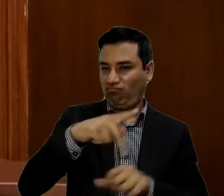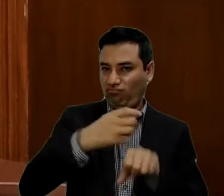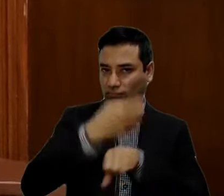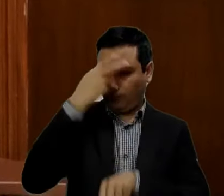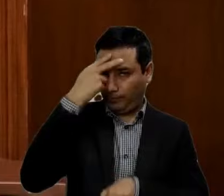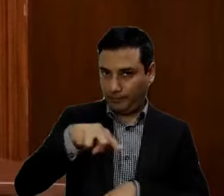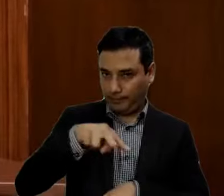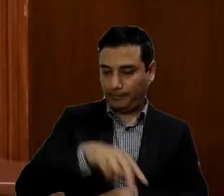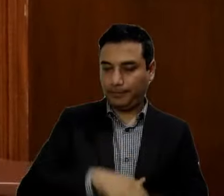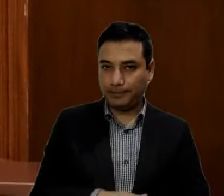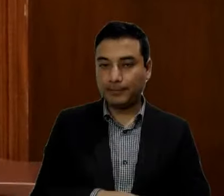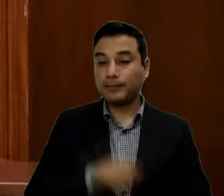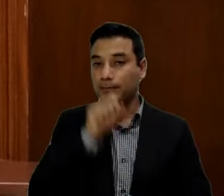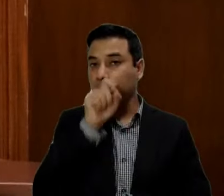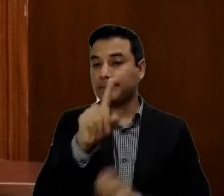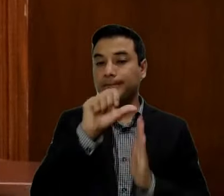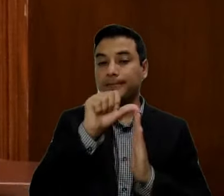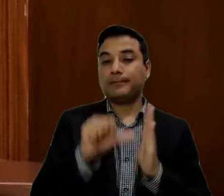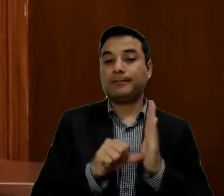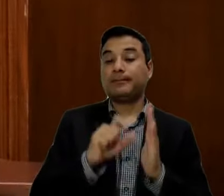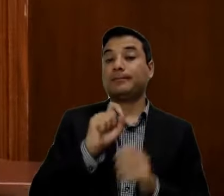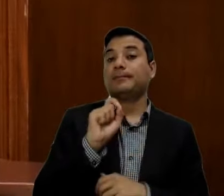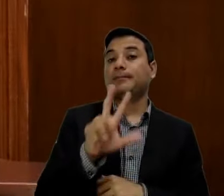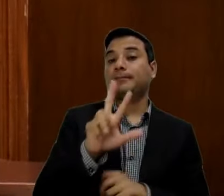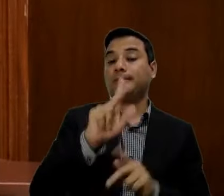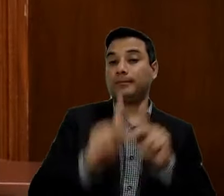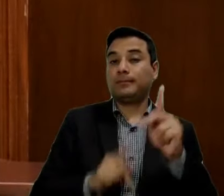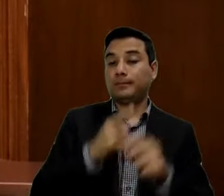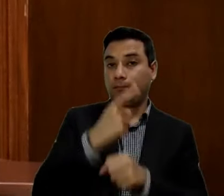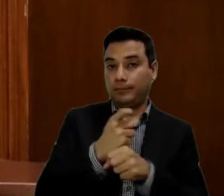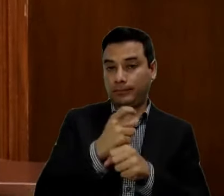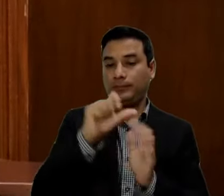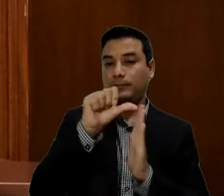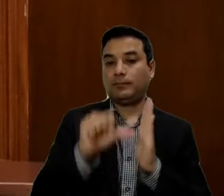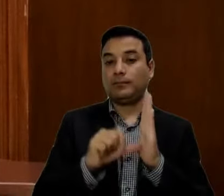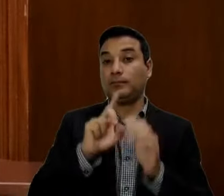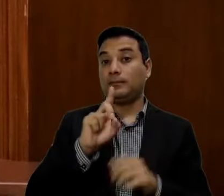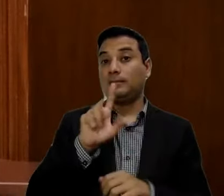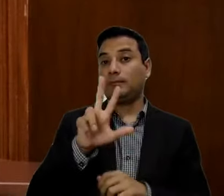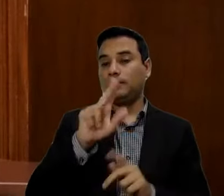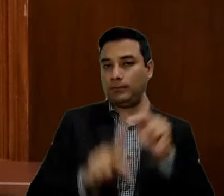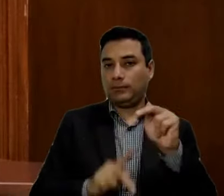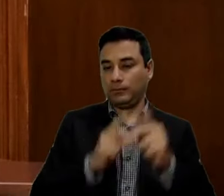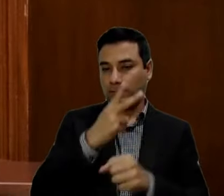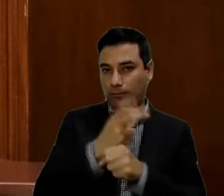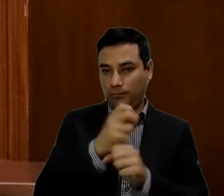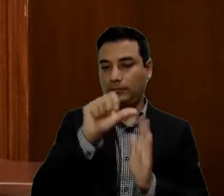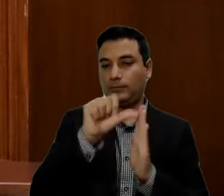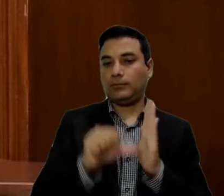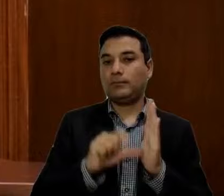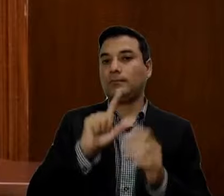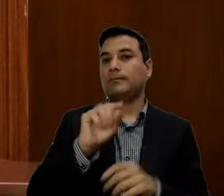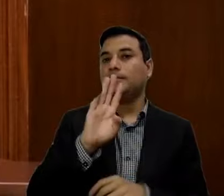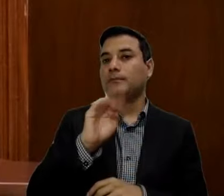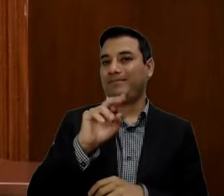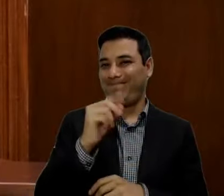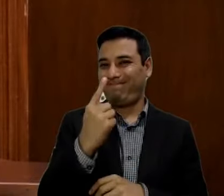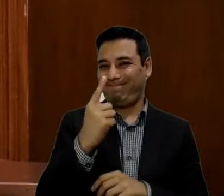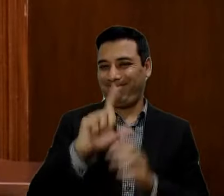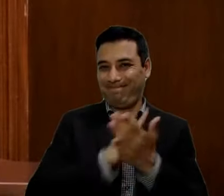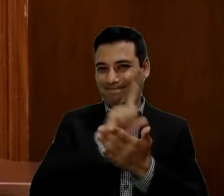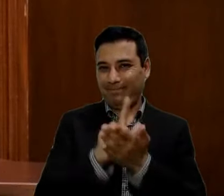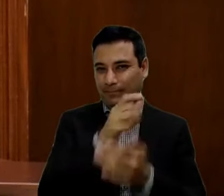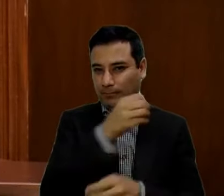México, 28, fracción primera, 38, fracción segunda, 79 y 81 de la Ley Orgánica del